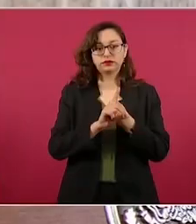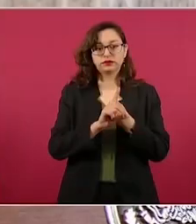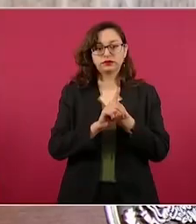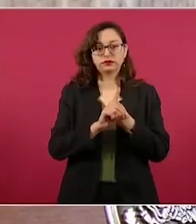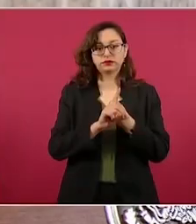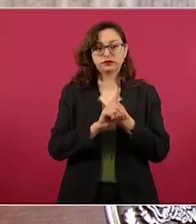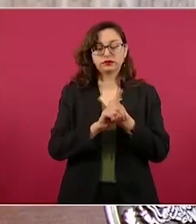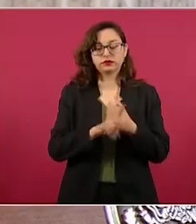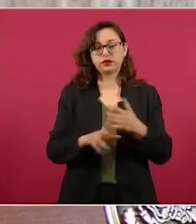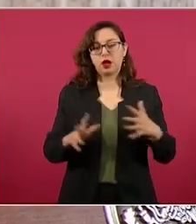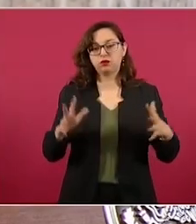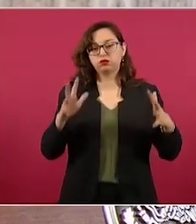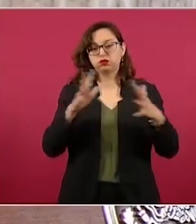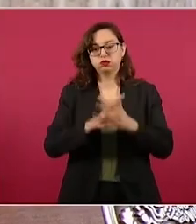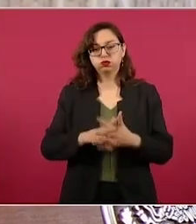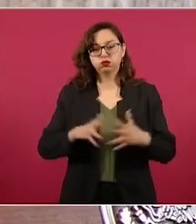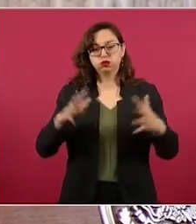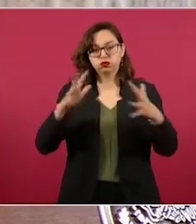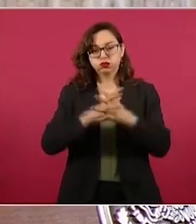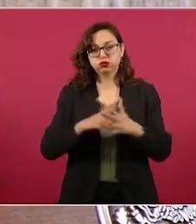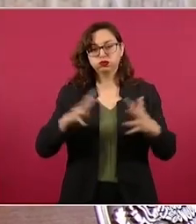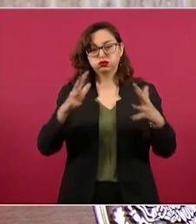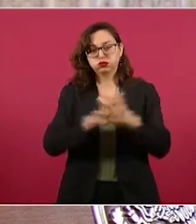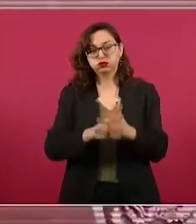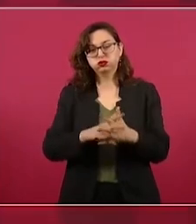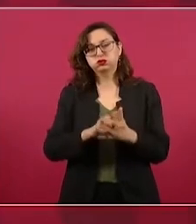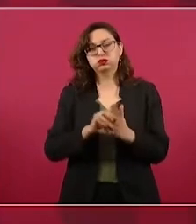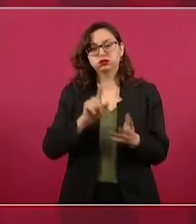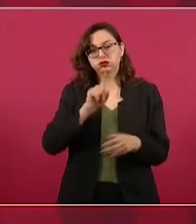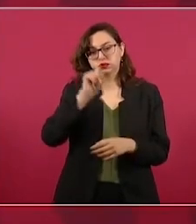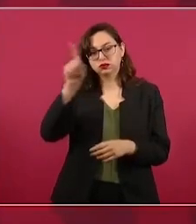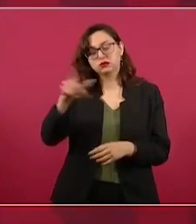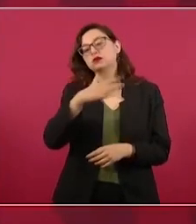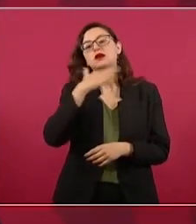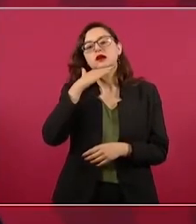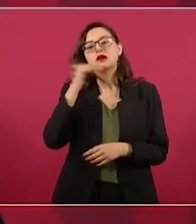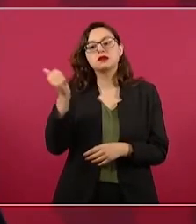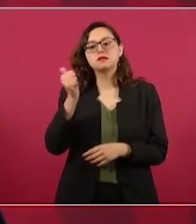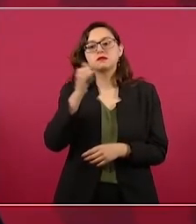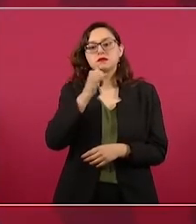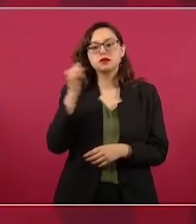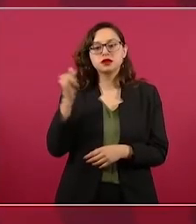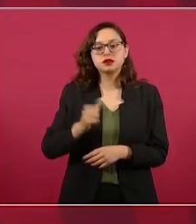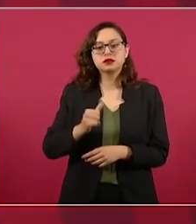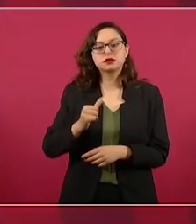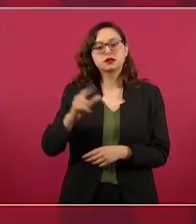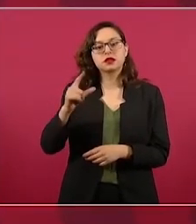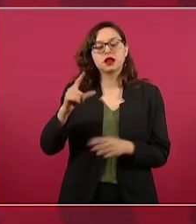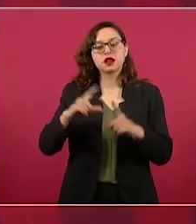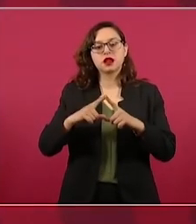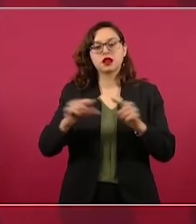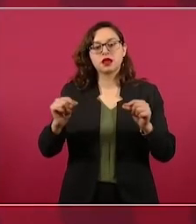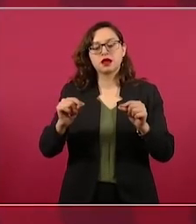El eje a Alemania, a Italia, a Japón,